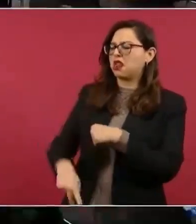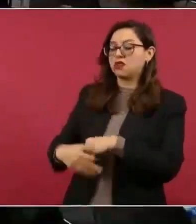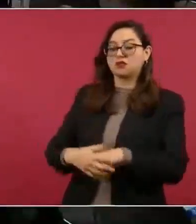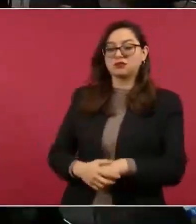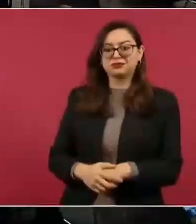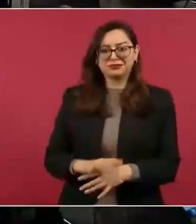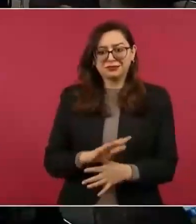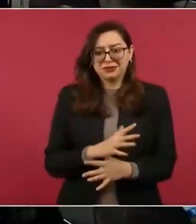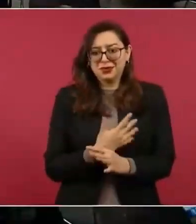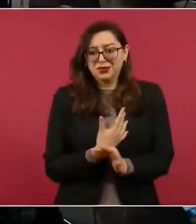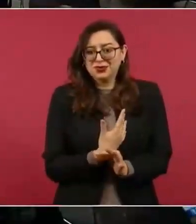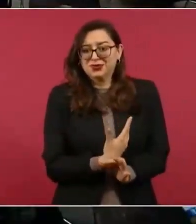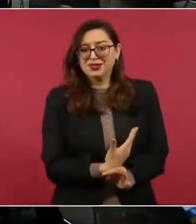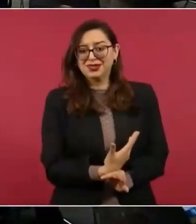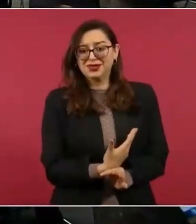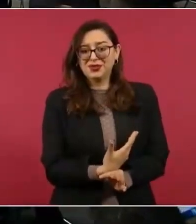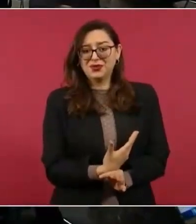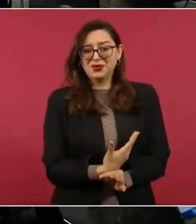Así, abiertamente.